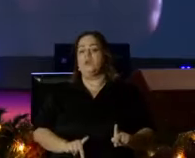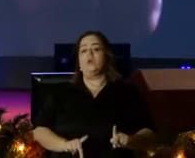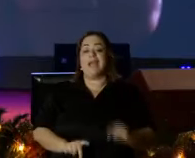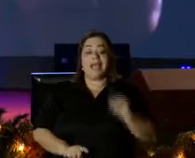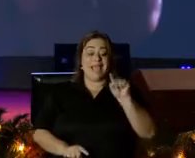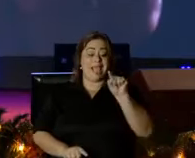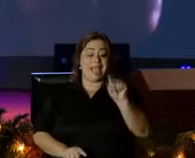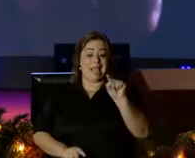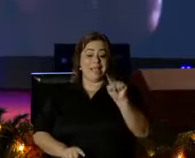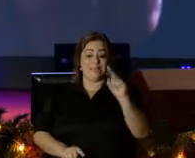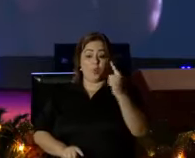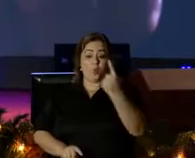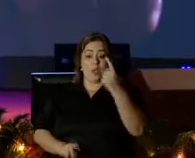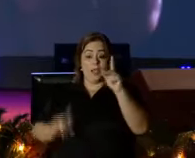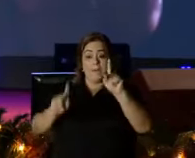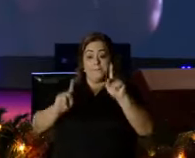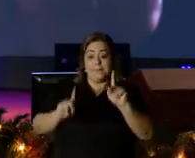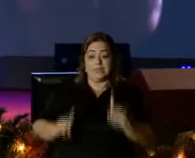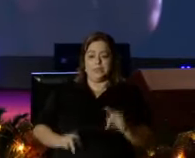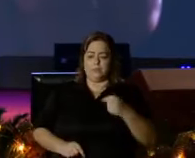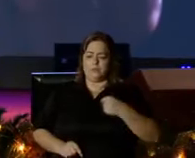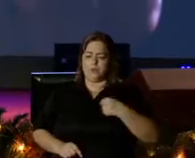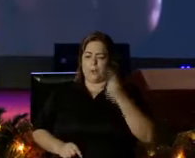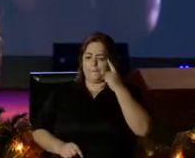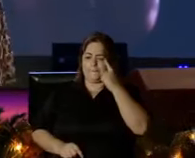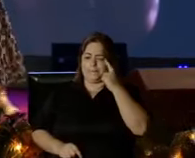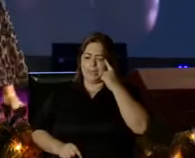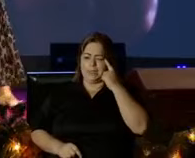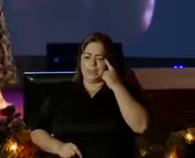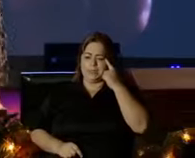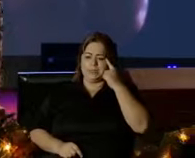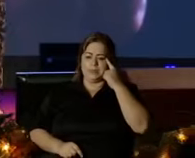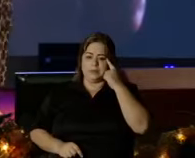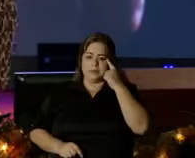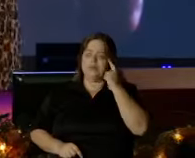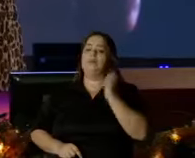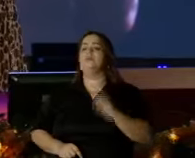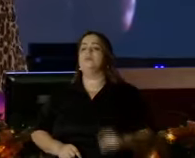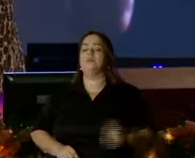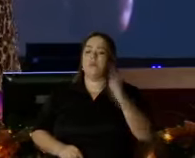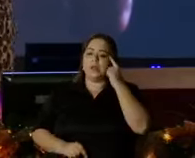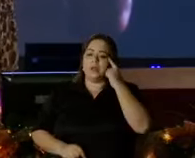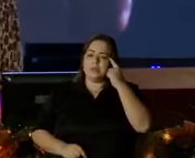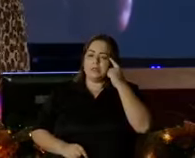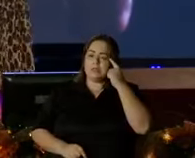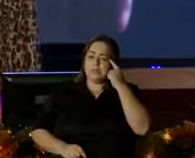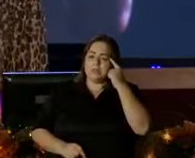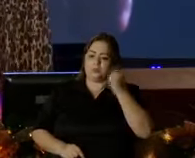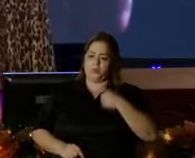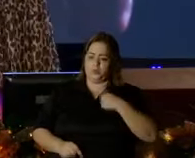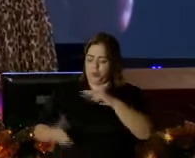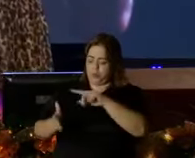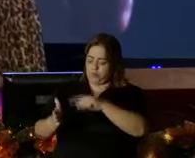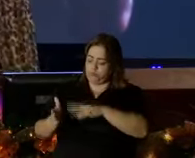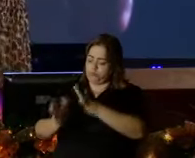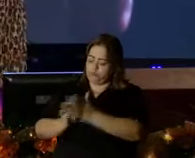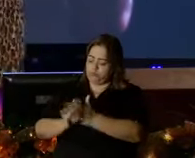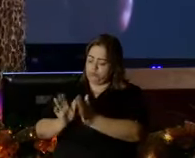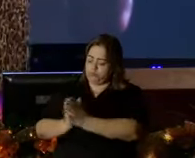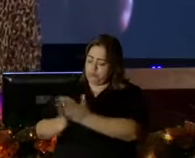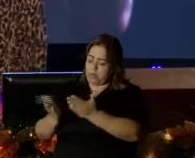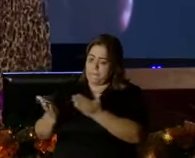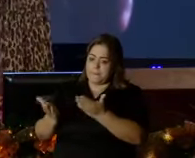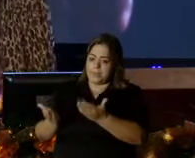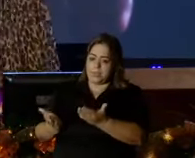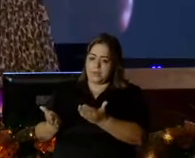uno, meditaba yo en esta mañana, porque me gusta poner la Biblia cuando me estoy preparando los domingos, que hable. Esa